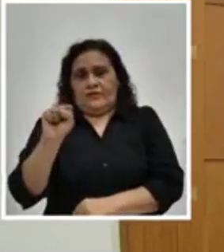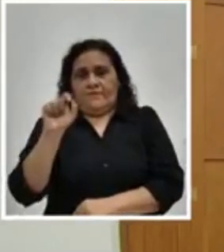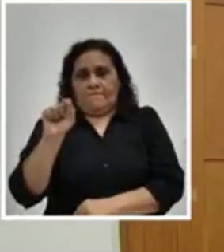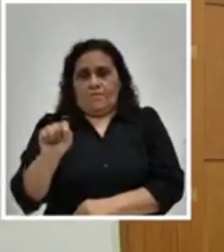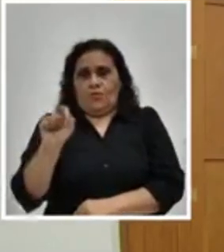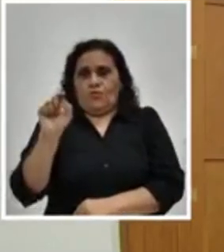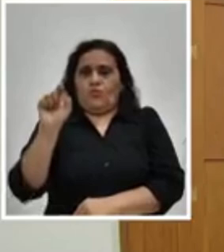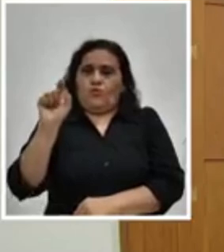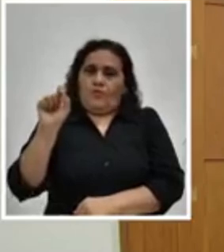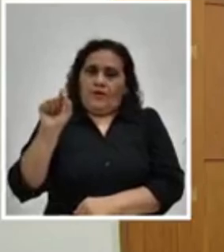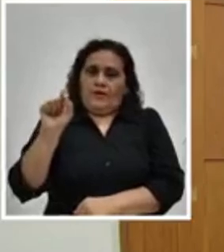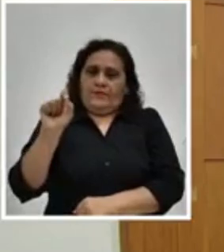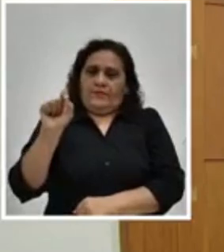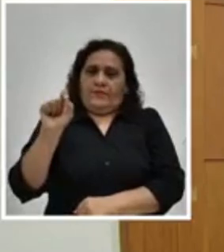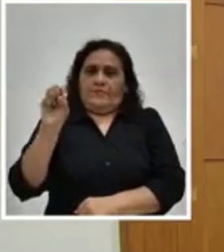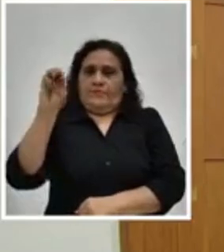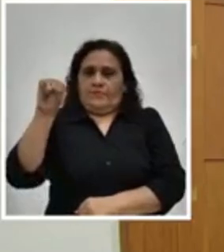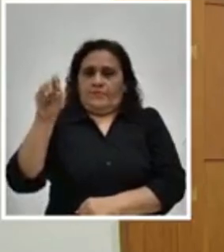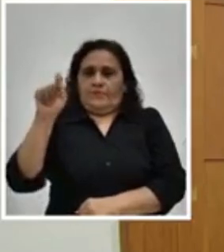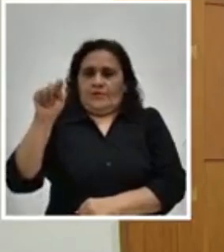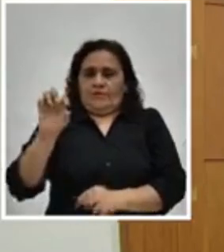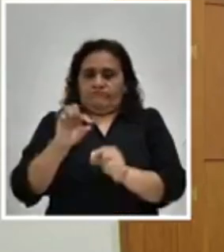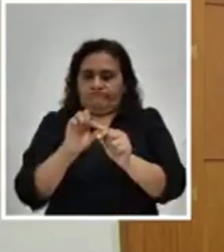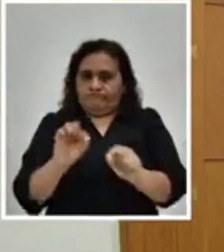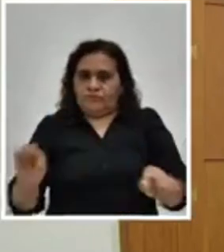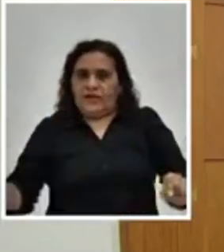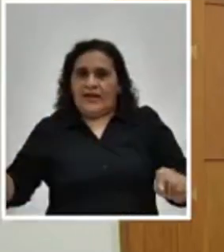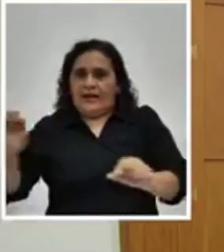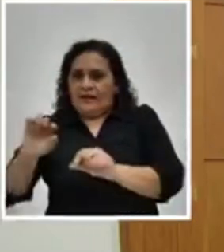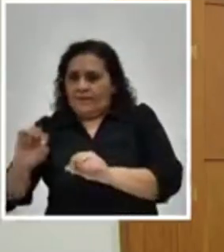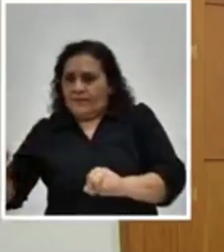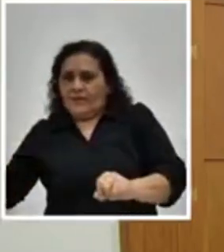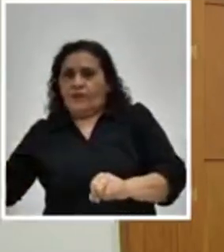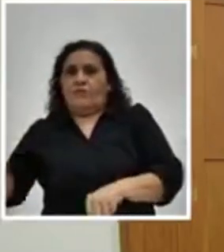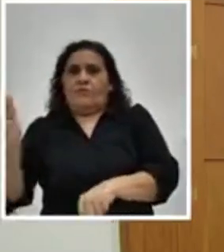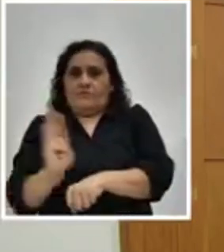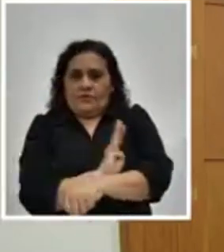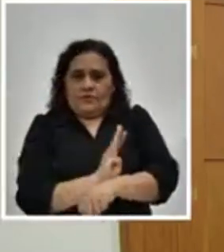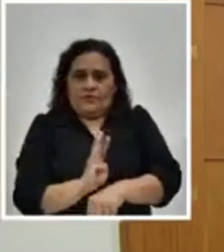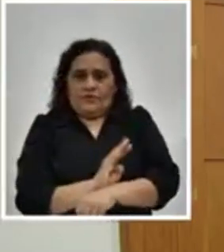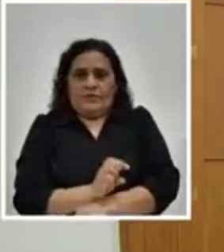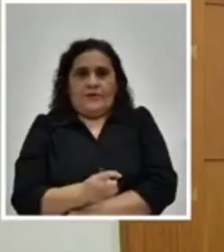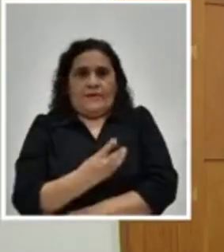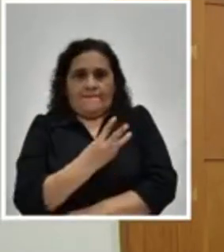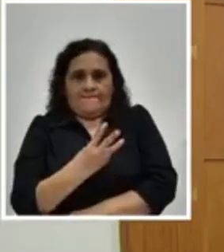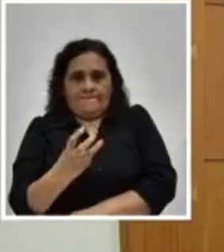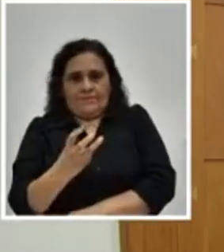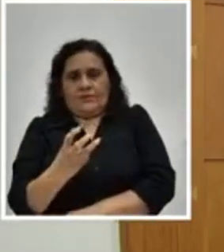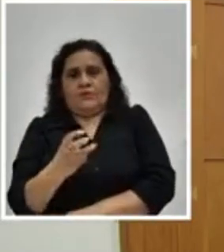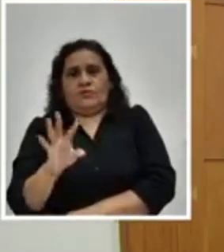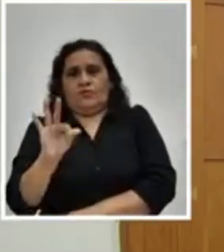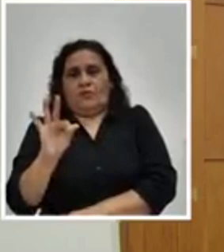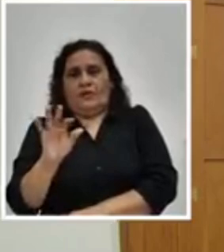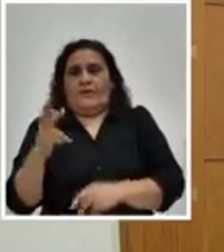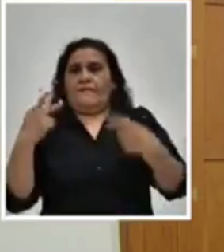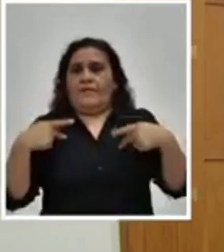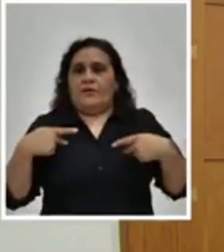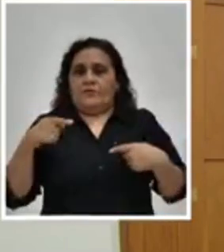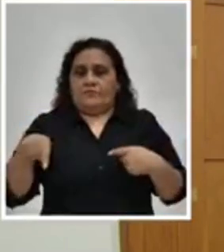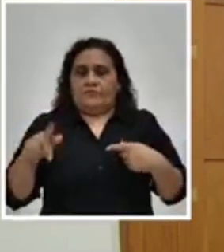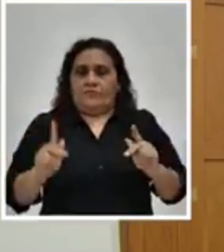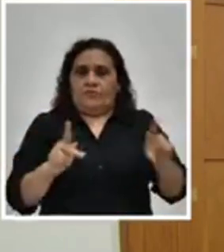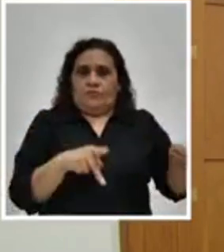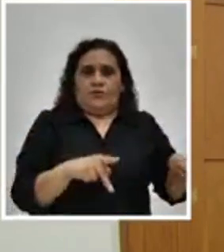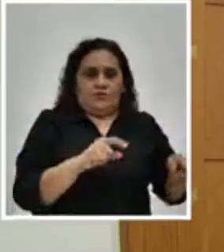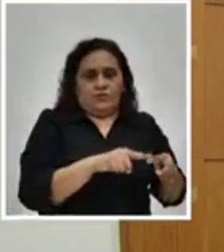160.20 metros lineales de cableado, beneficiando directamente a 340 habitantes de Progreso y